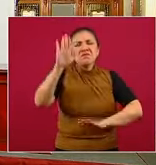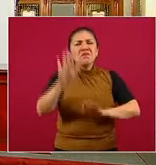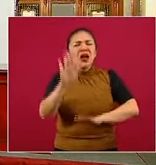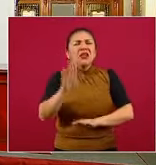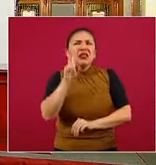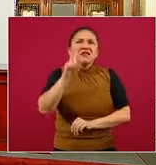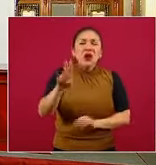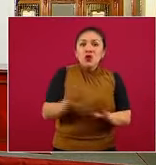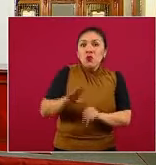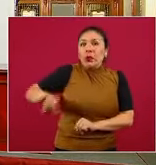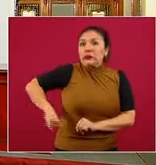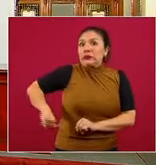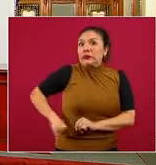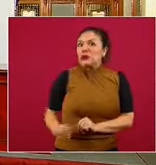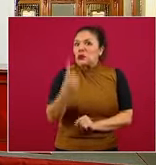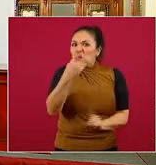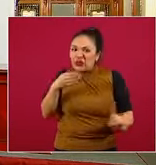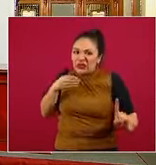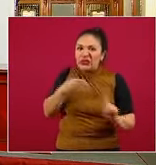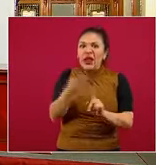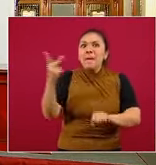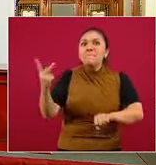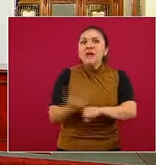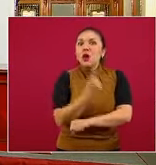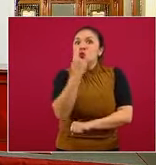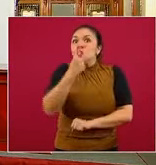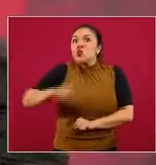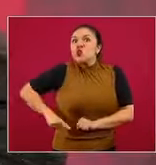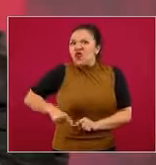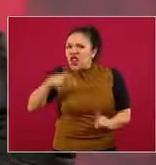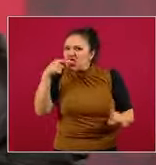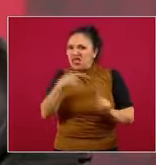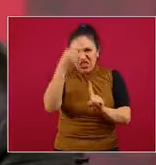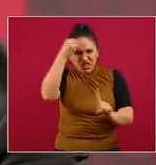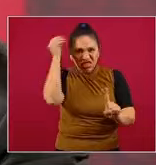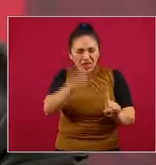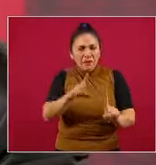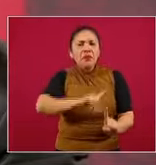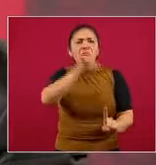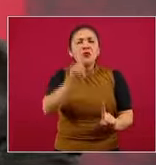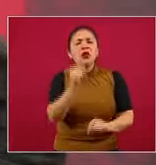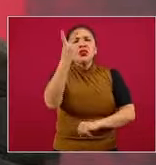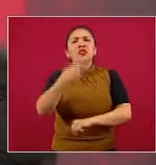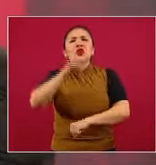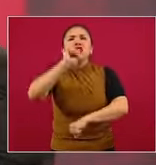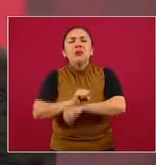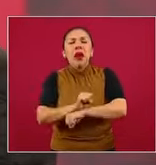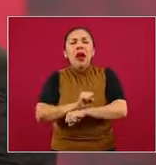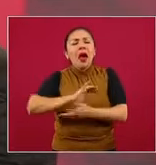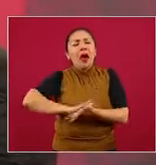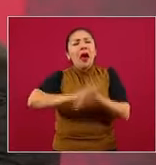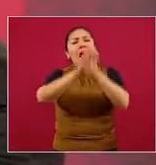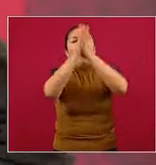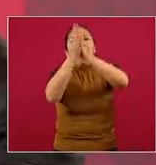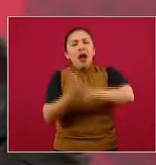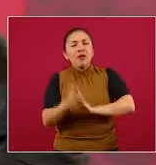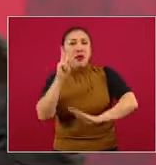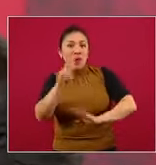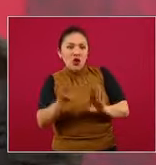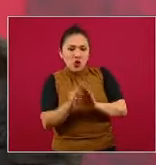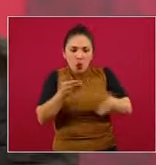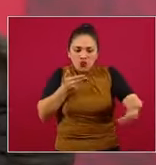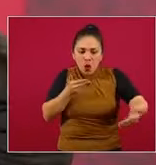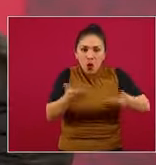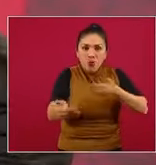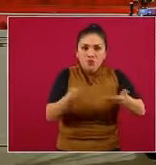un interés específico sobre lo que le está ocurriendo a un gobierno. Y puede ser que 2 semanas después, ese panorama que se veía